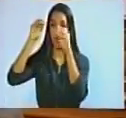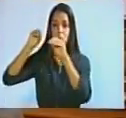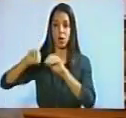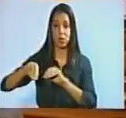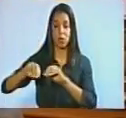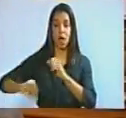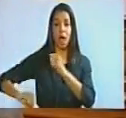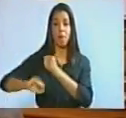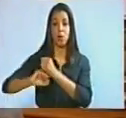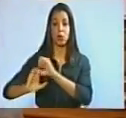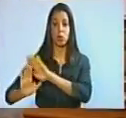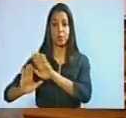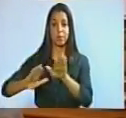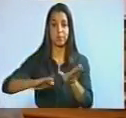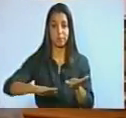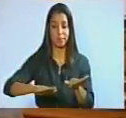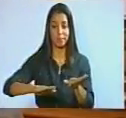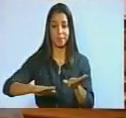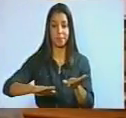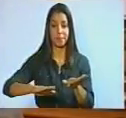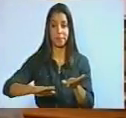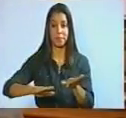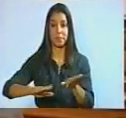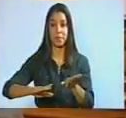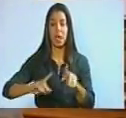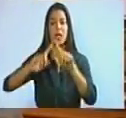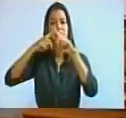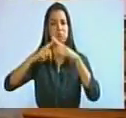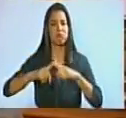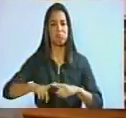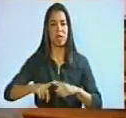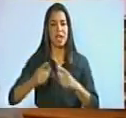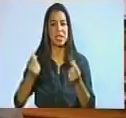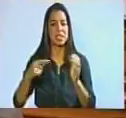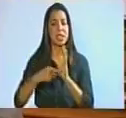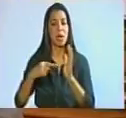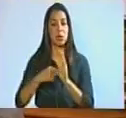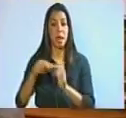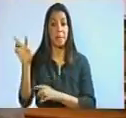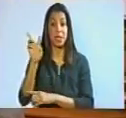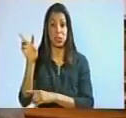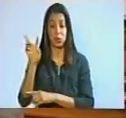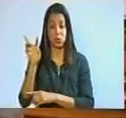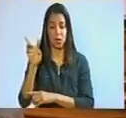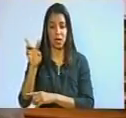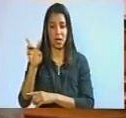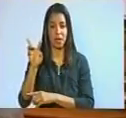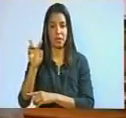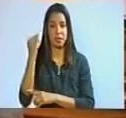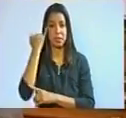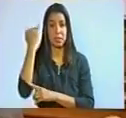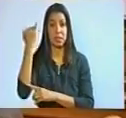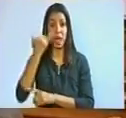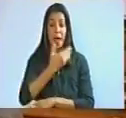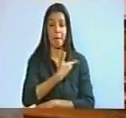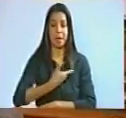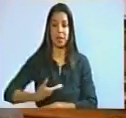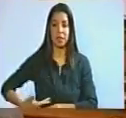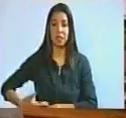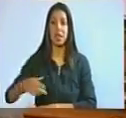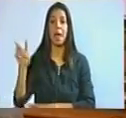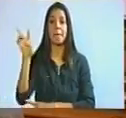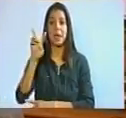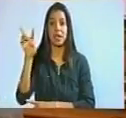respaldo y acompañamiento al refinanciamiento de la deuda venezolana emprendido por el presidente de la